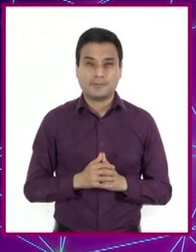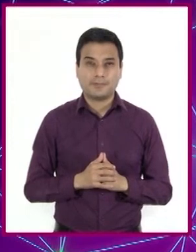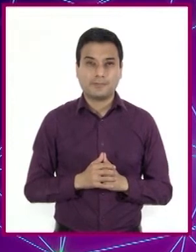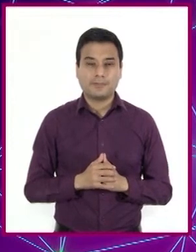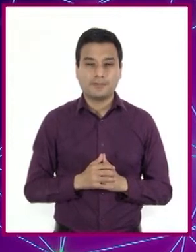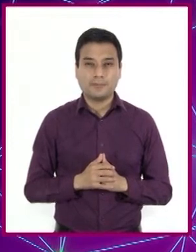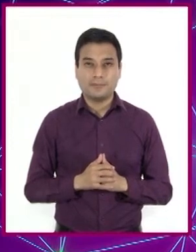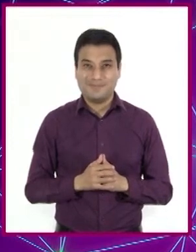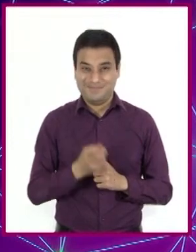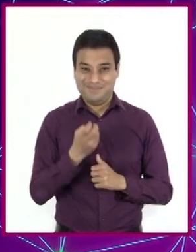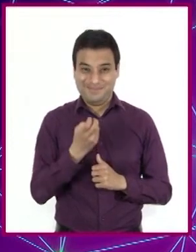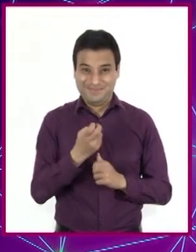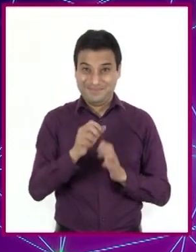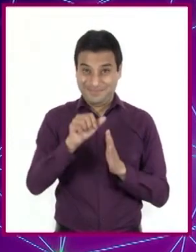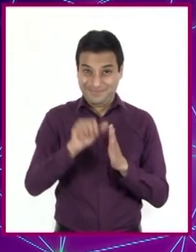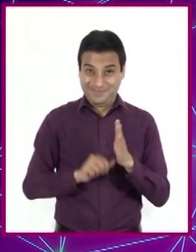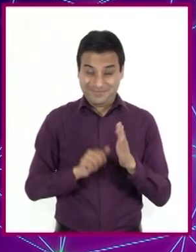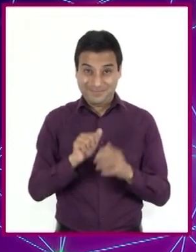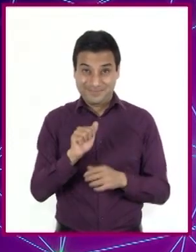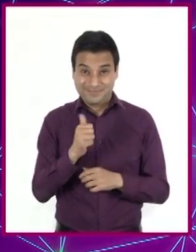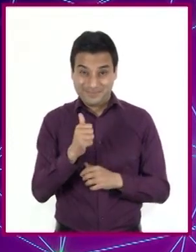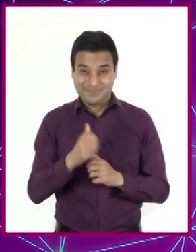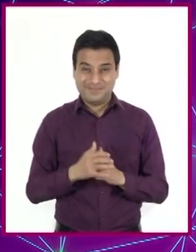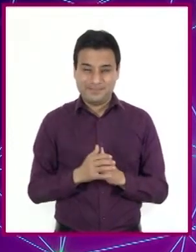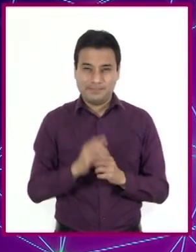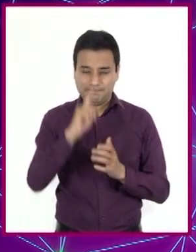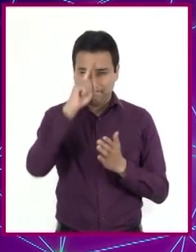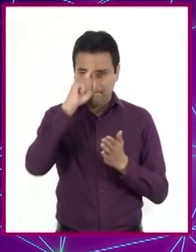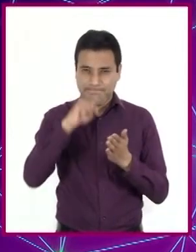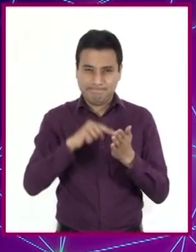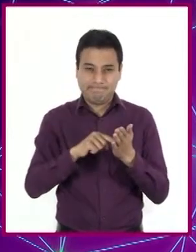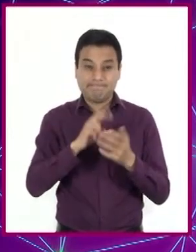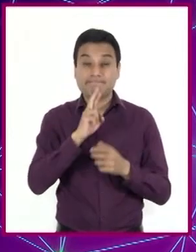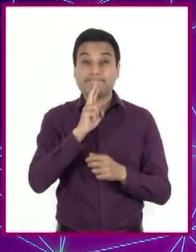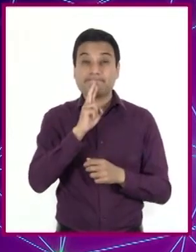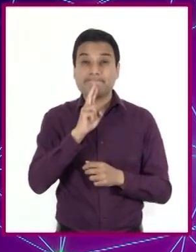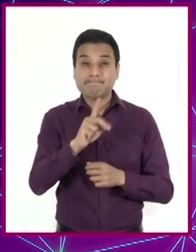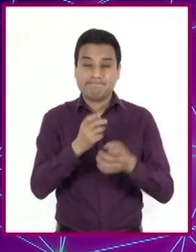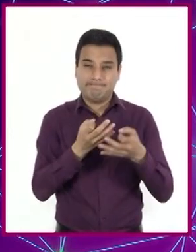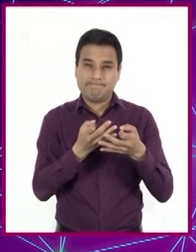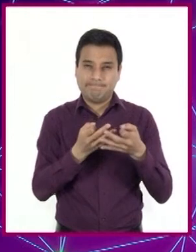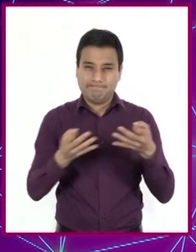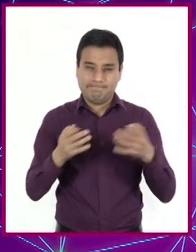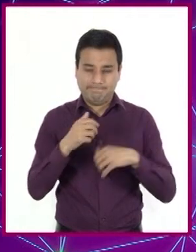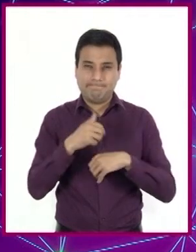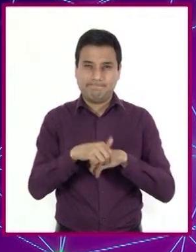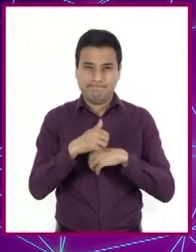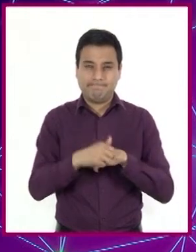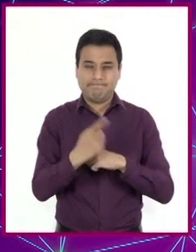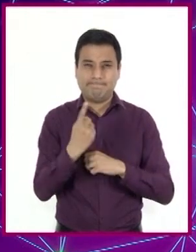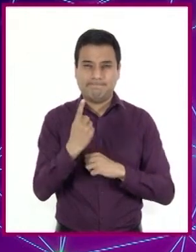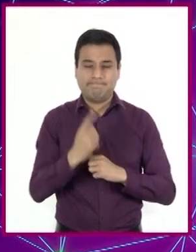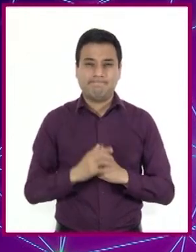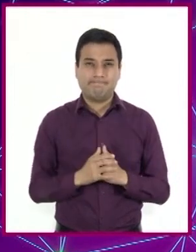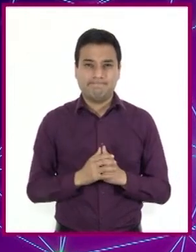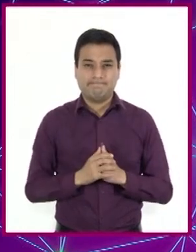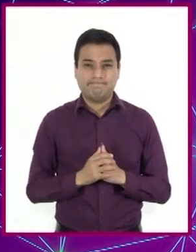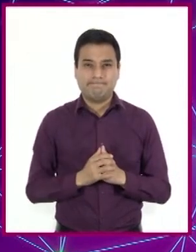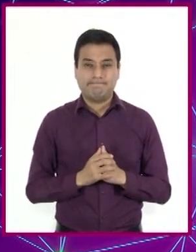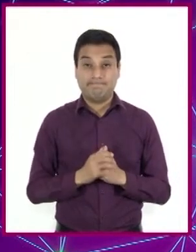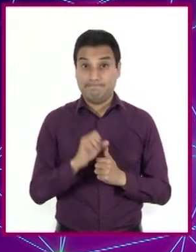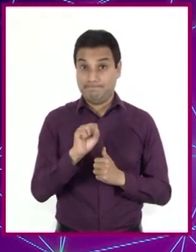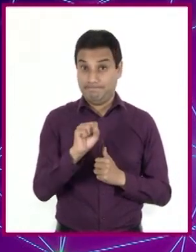En este caso, el mes de agosto resulta más favorable en el terreno 1 que en el terreno 2. Para el